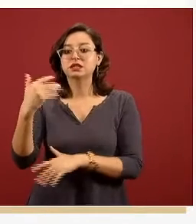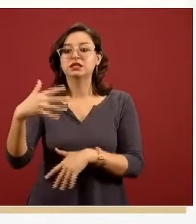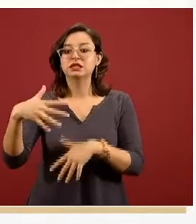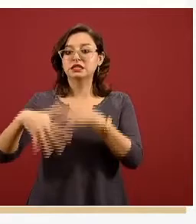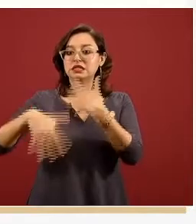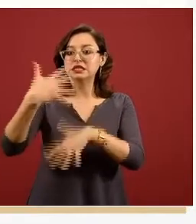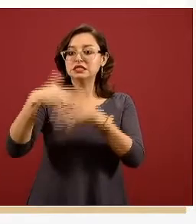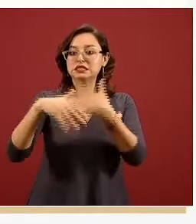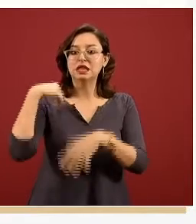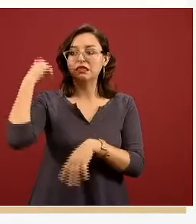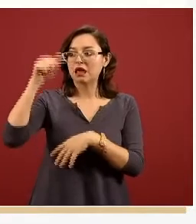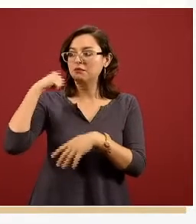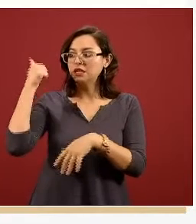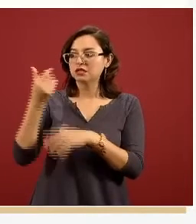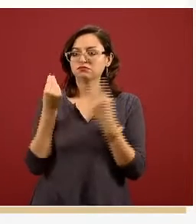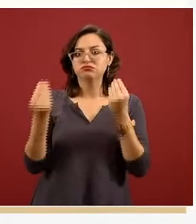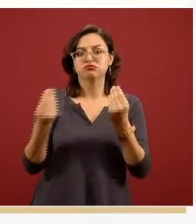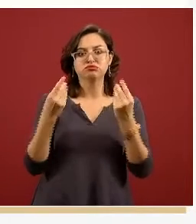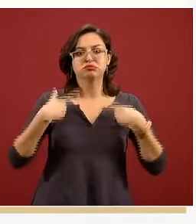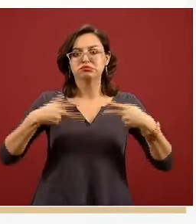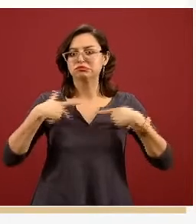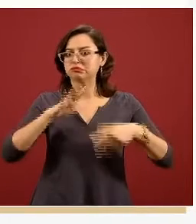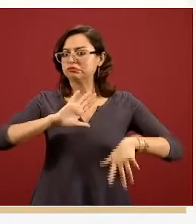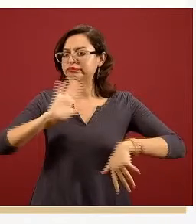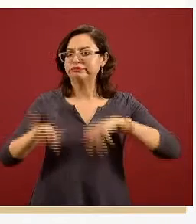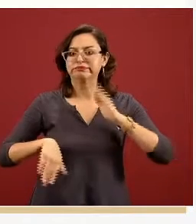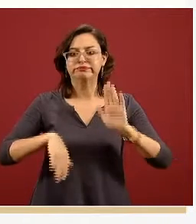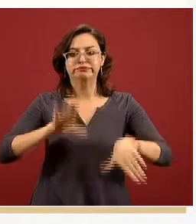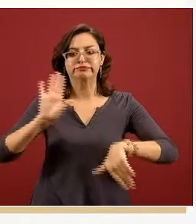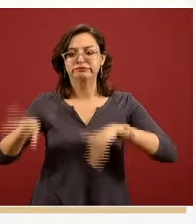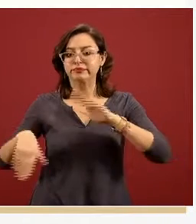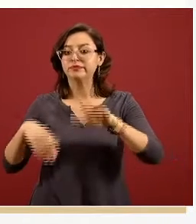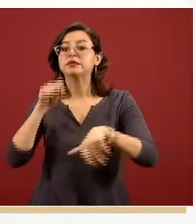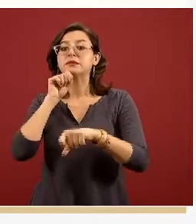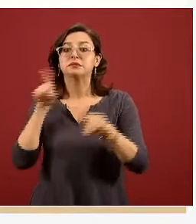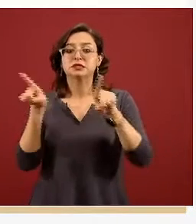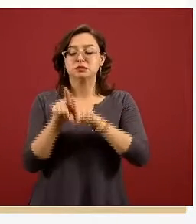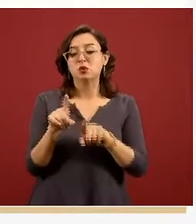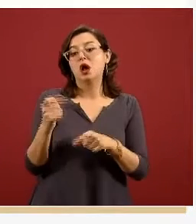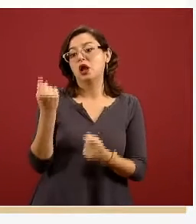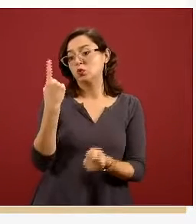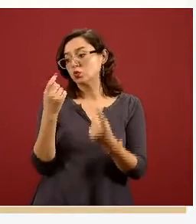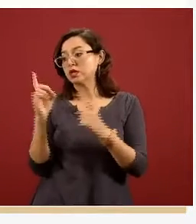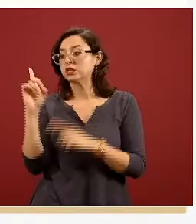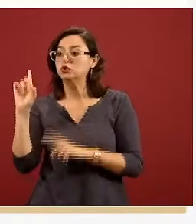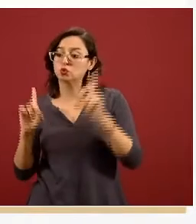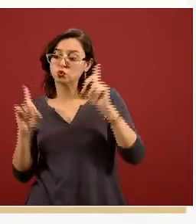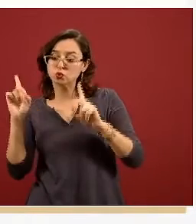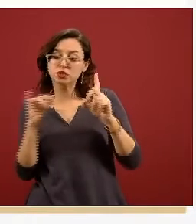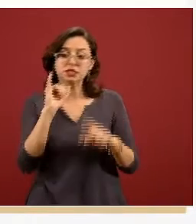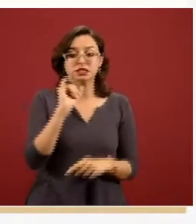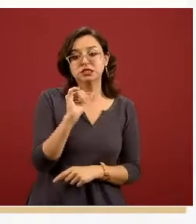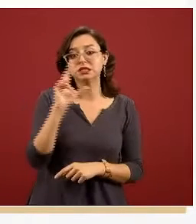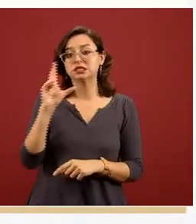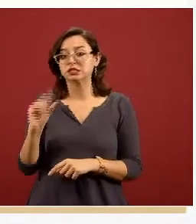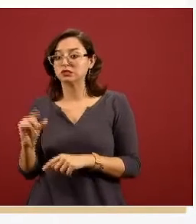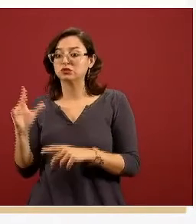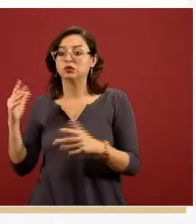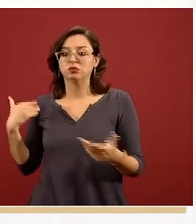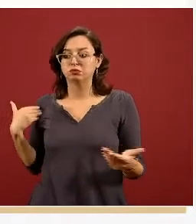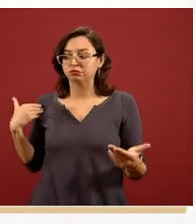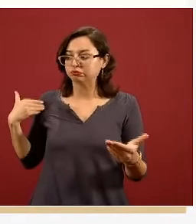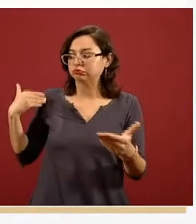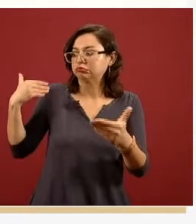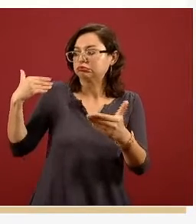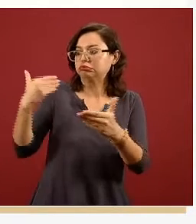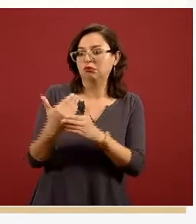abril. Del 15 de abril e incluidas las defunciones sospechosas, es decir, aquellas que están todavía por confirmarse, nos evidencian ya